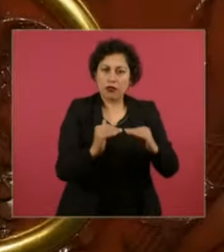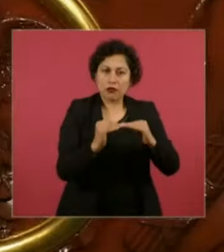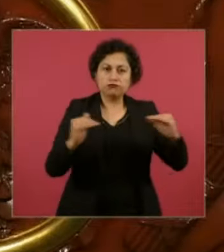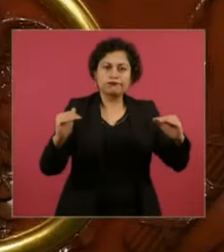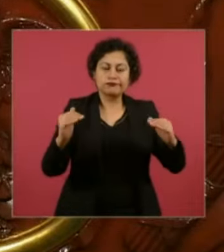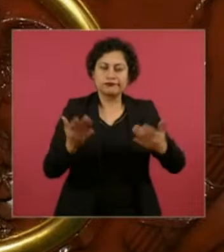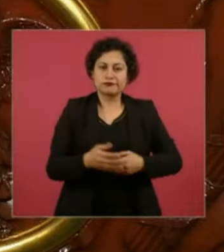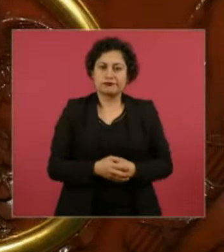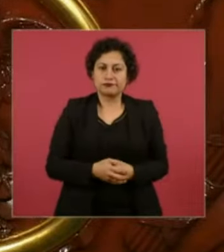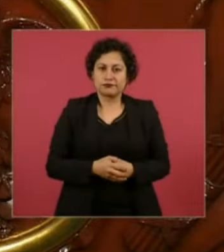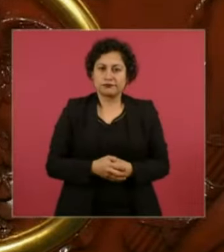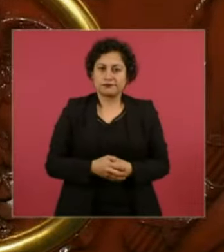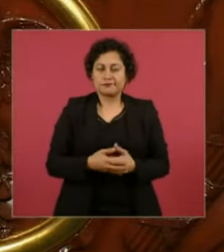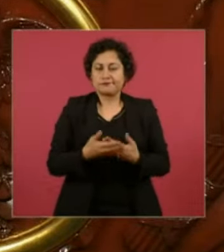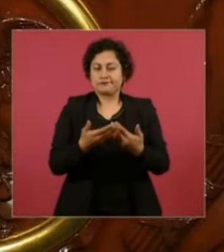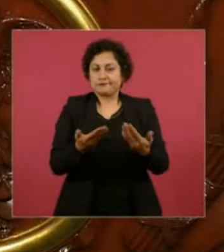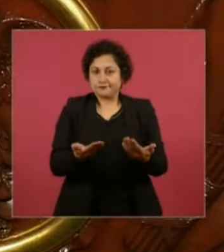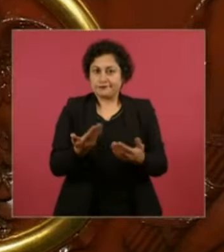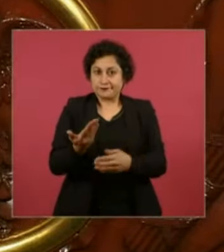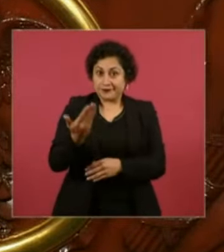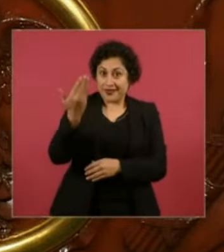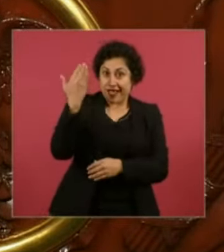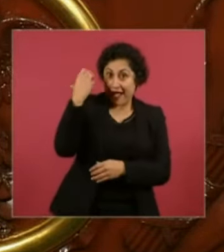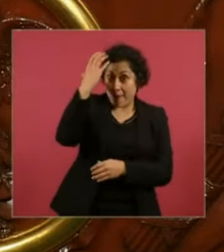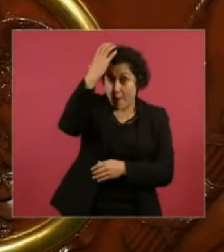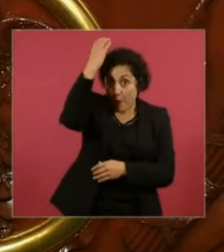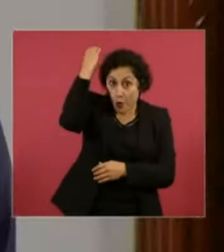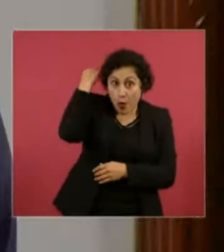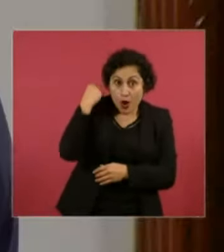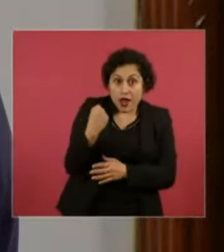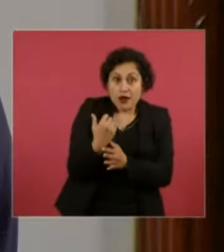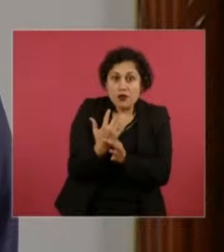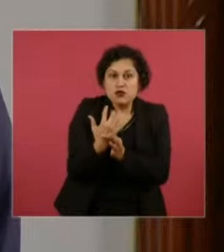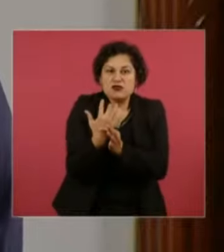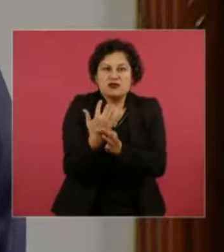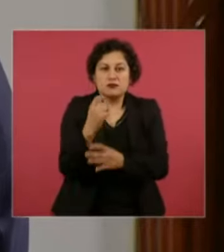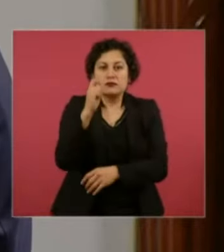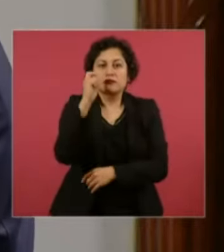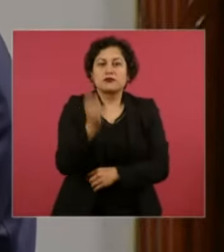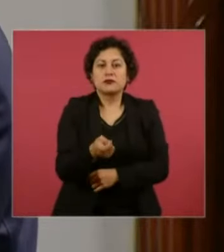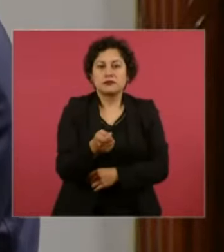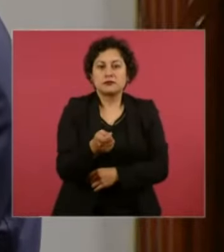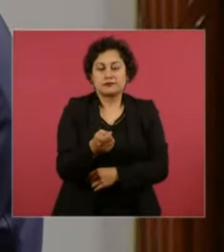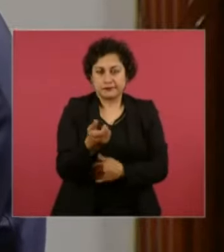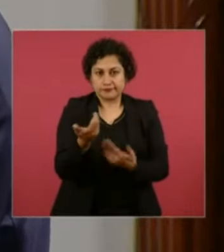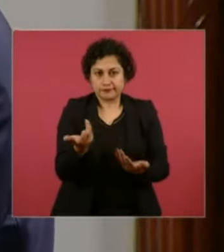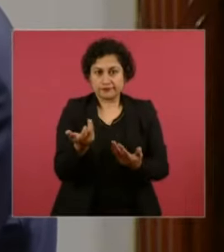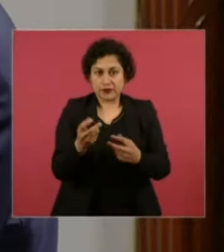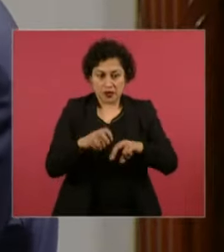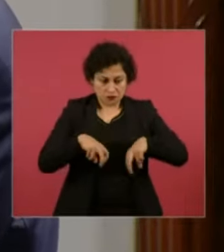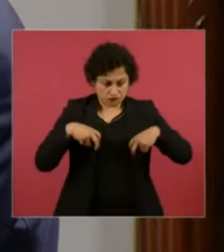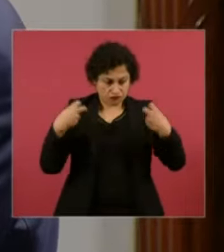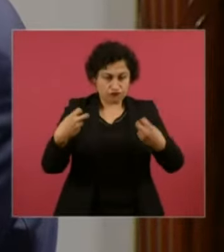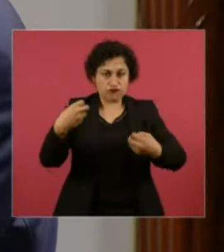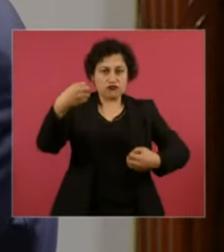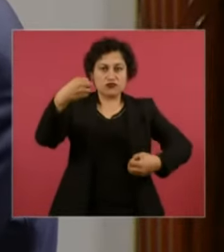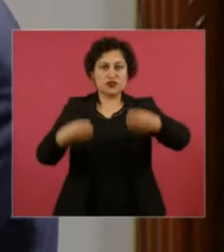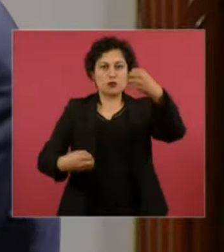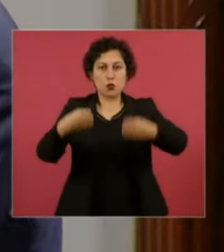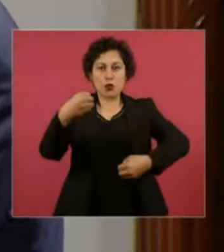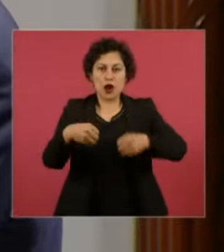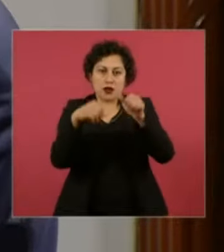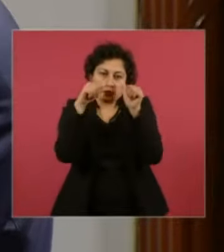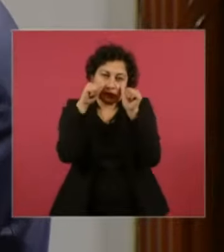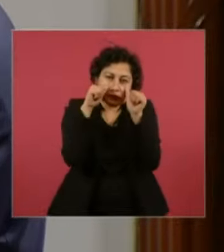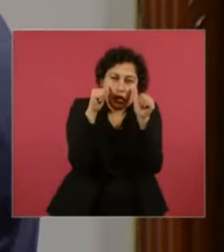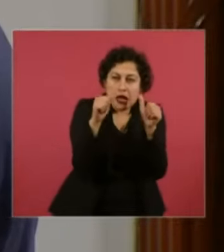exigía Morelos. Que existan tribunales que protejan al débil